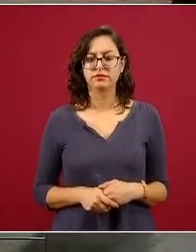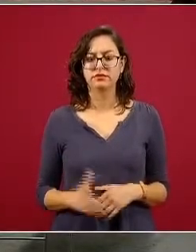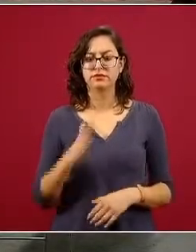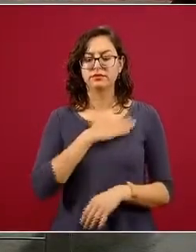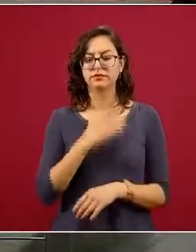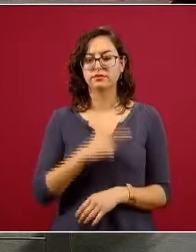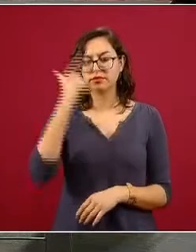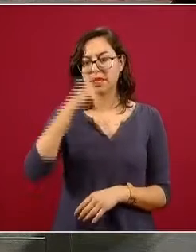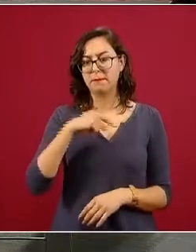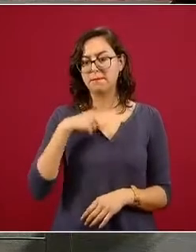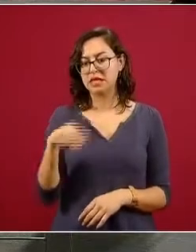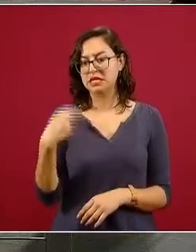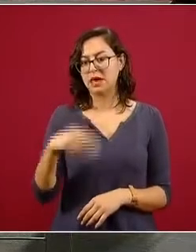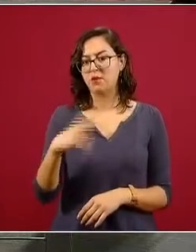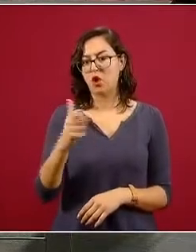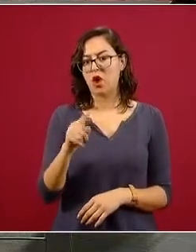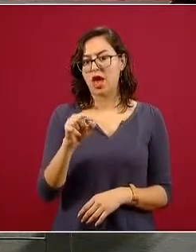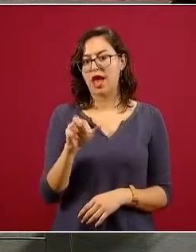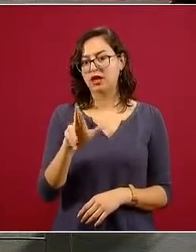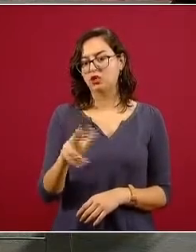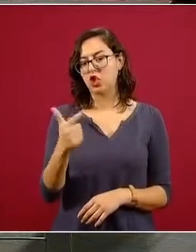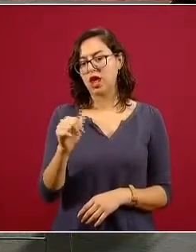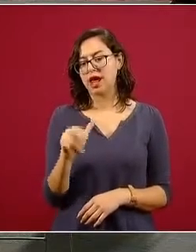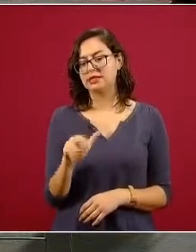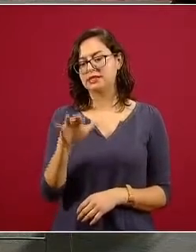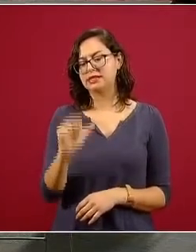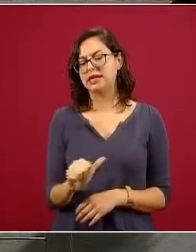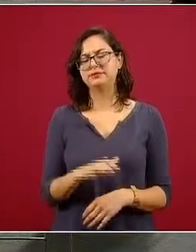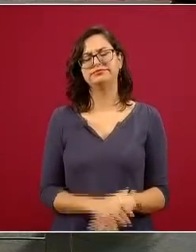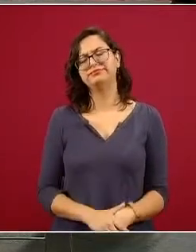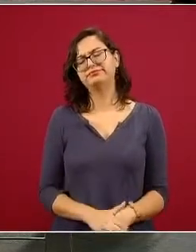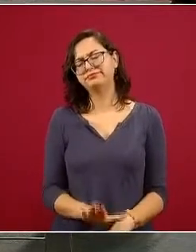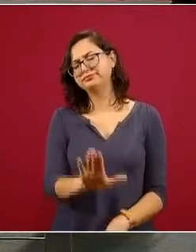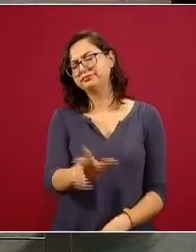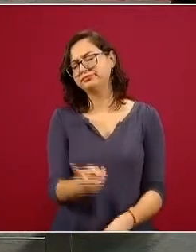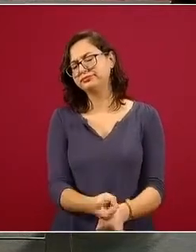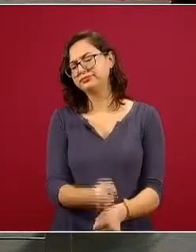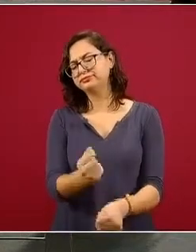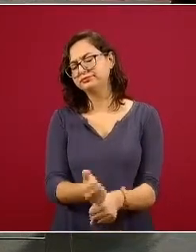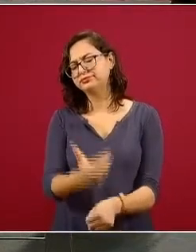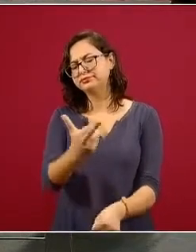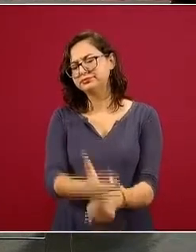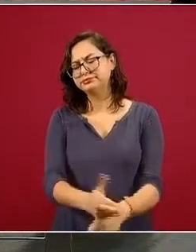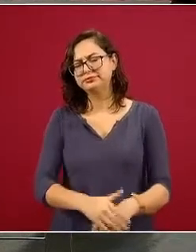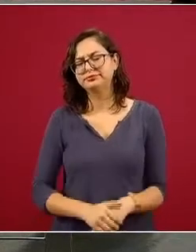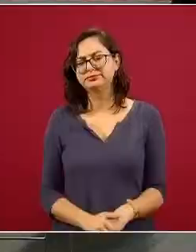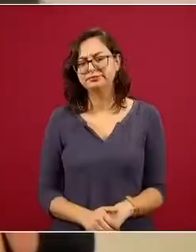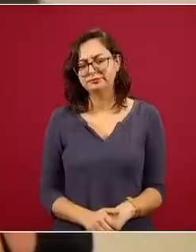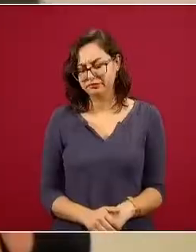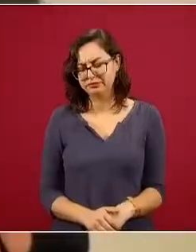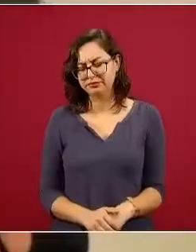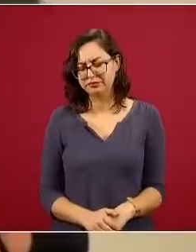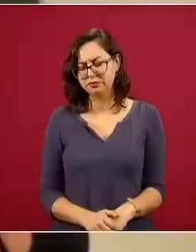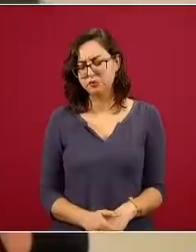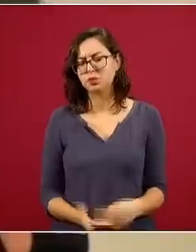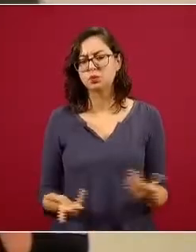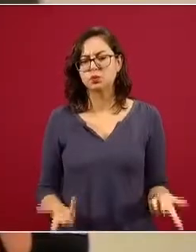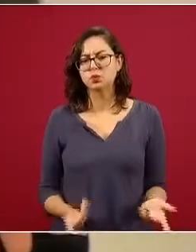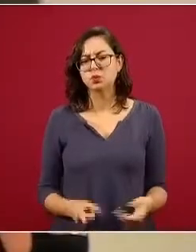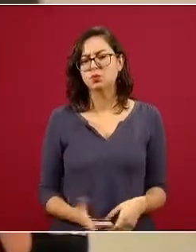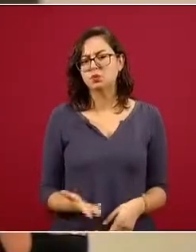Buenas noches, Héctor García, de Diario Basta y Grupo Cantón. Subsecretario, precisamente usted estaba hablando del